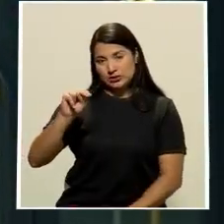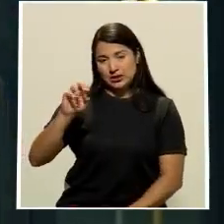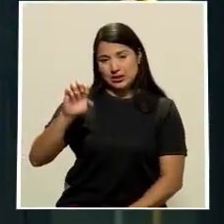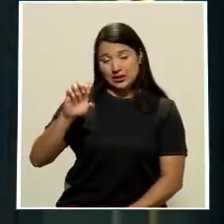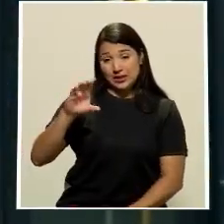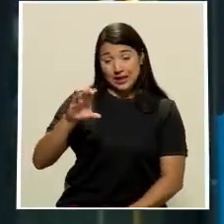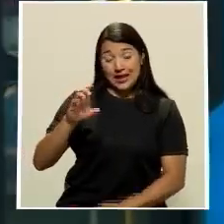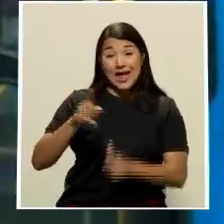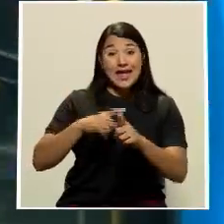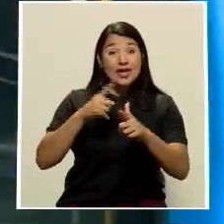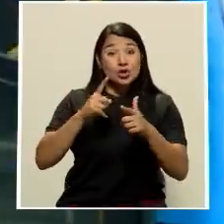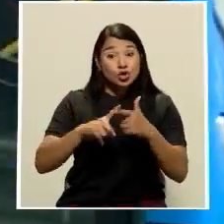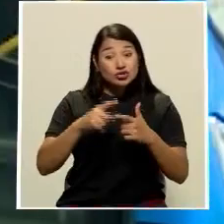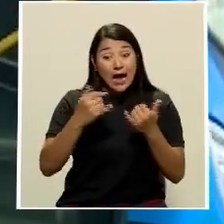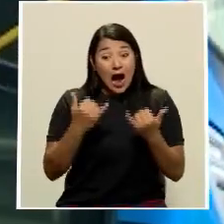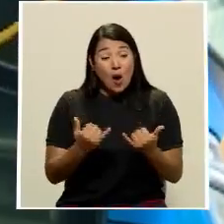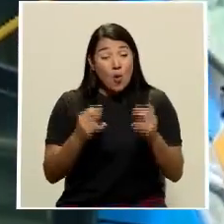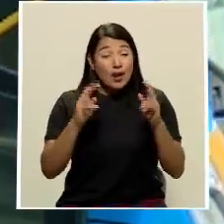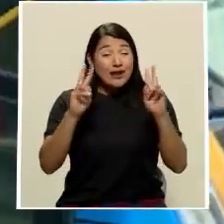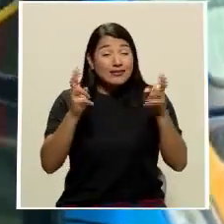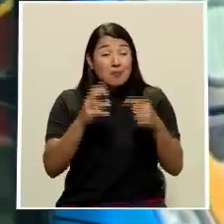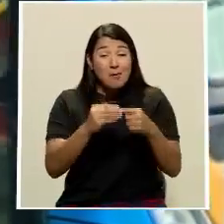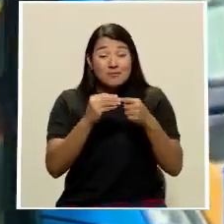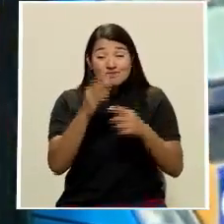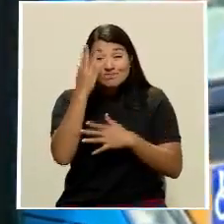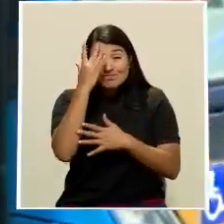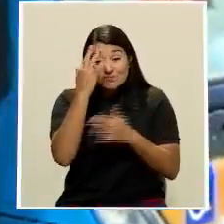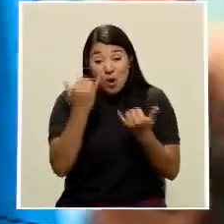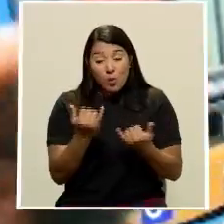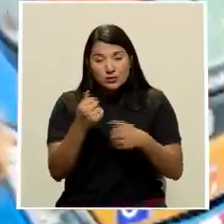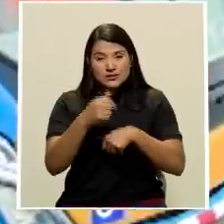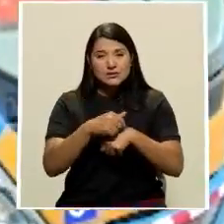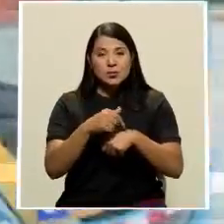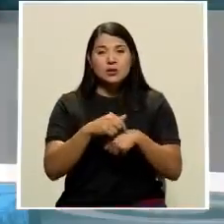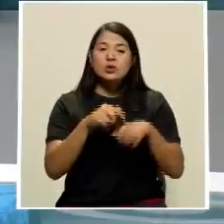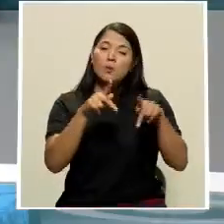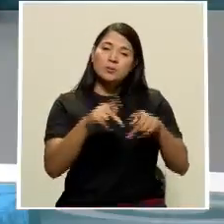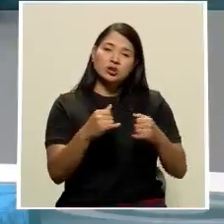ciudadanos el desempleo es lo que más afecta al país en este momento.